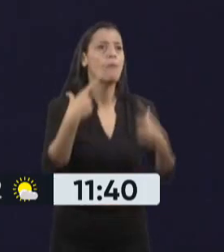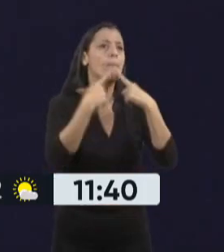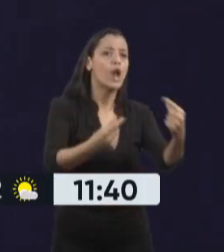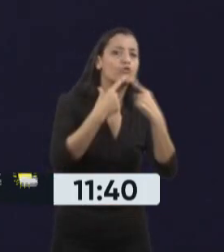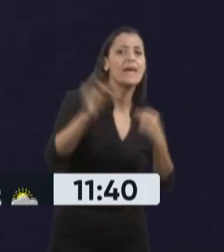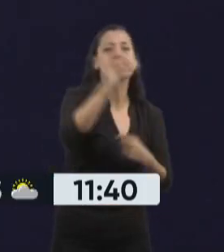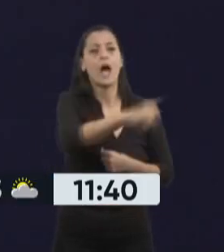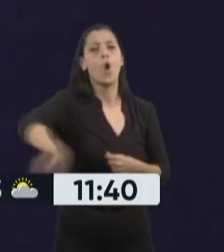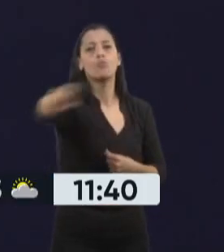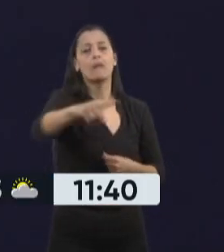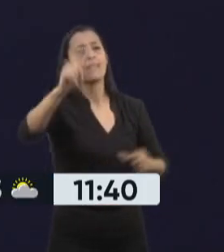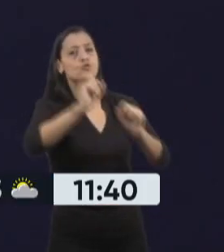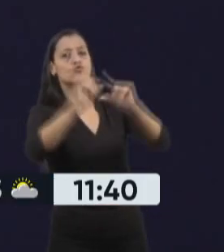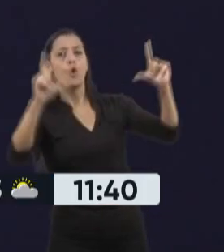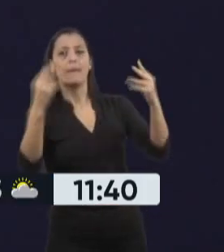sorpresa, ni